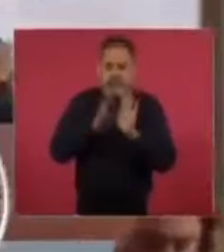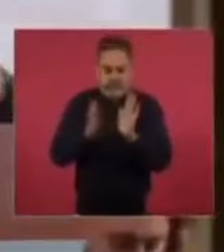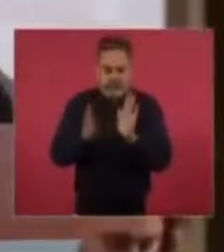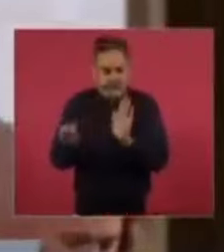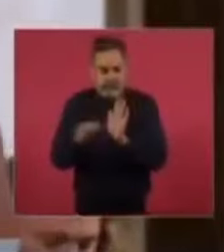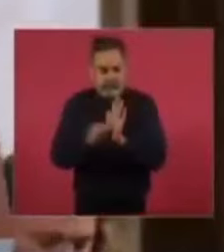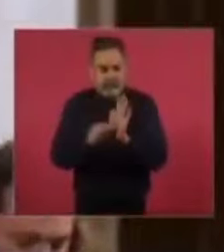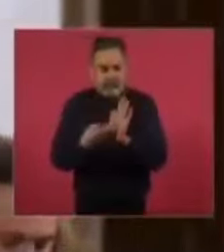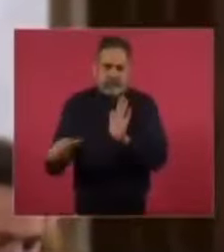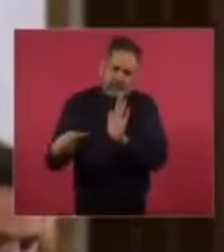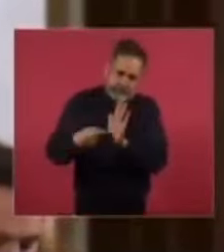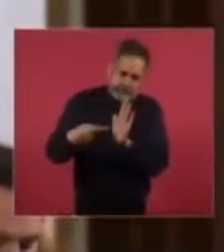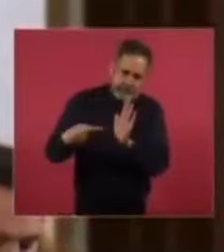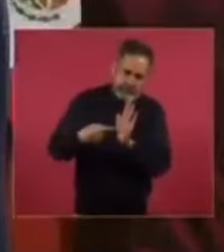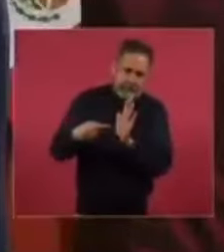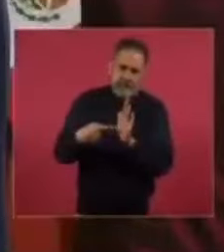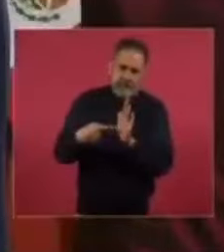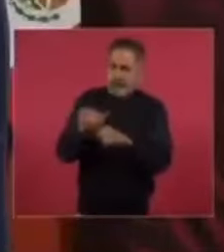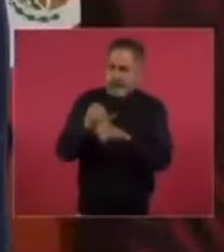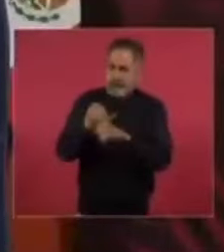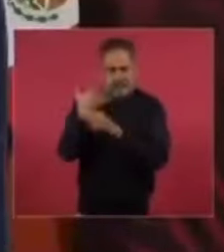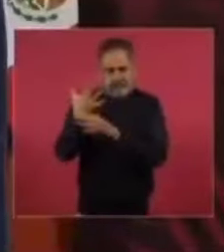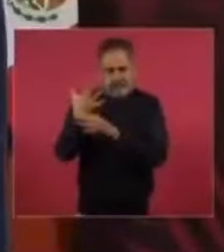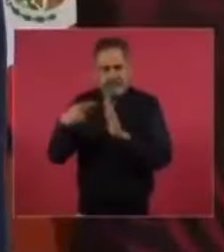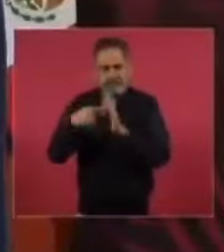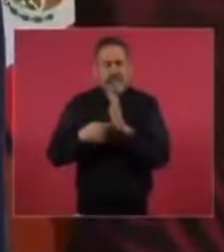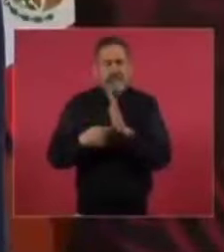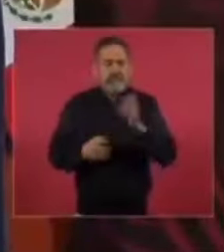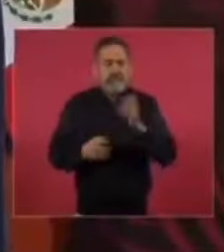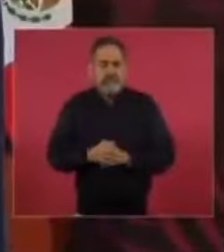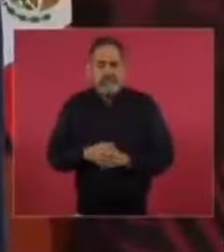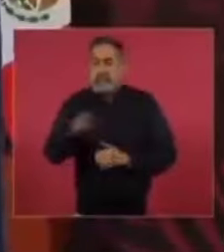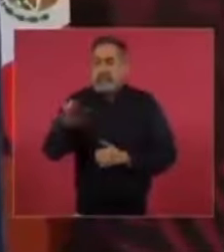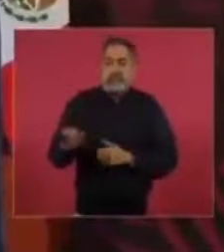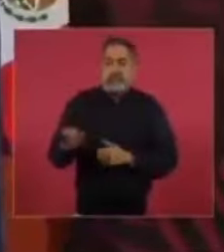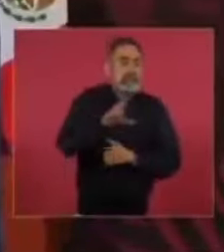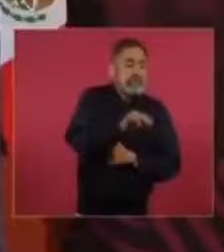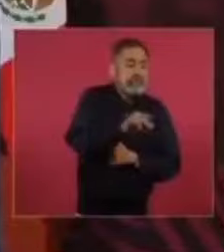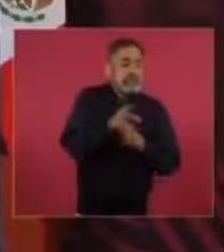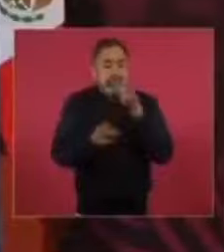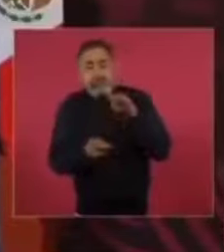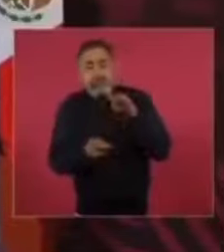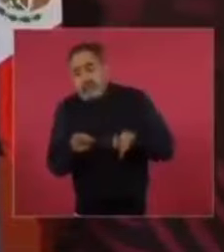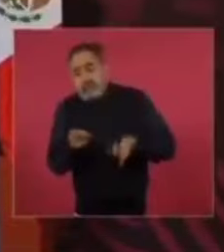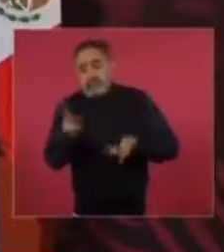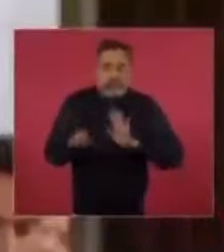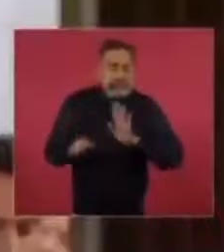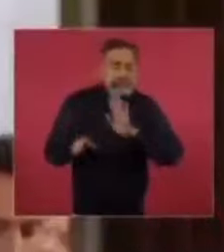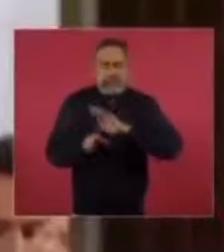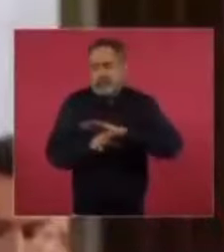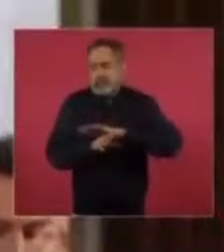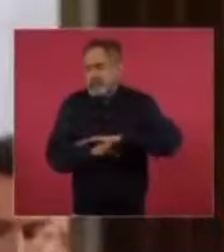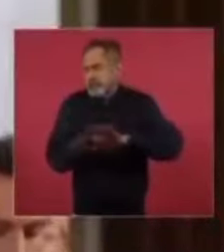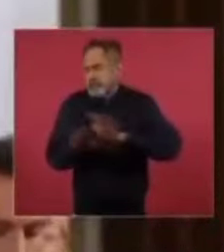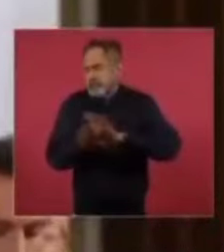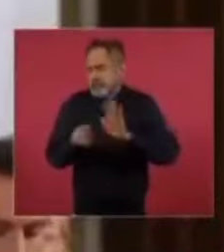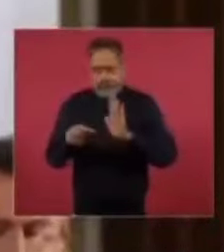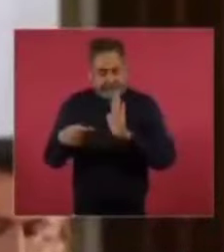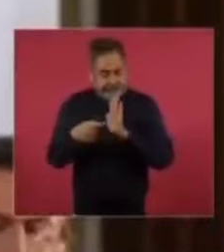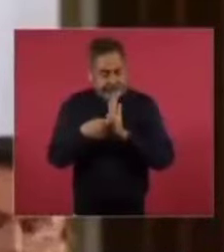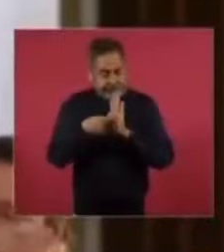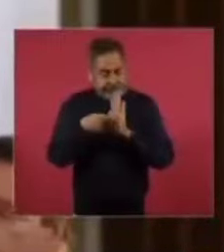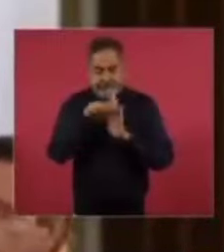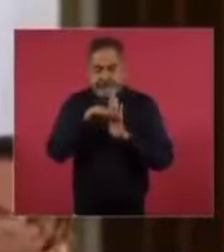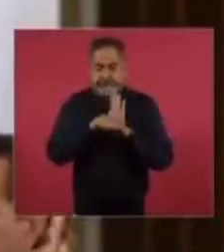Esa situación es clásica de la gente de oposición, en donde hay que cuestionar al otro. Yo nunca soy imbécil, yo nunca soy pendejo, siempre los planteamientos que